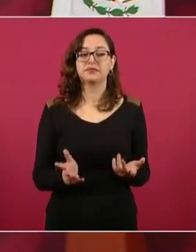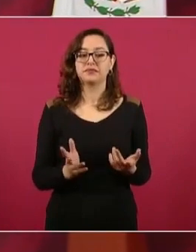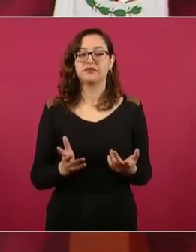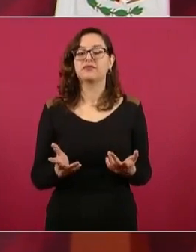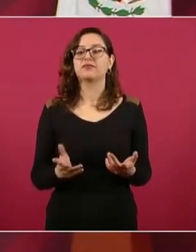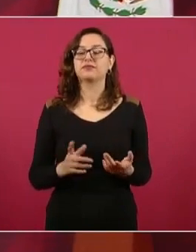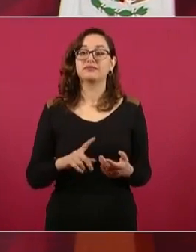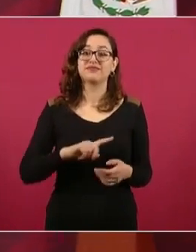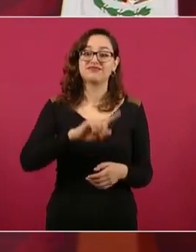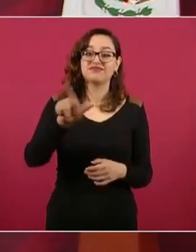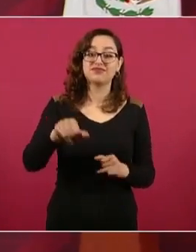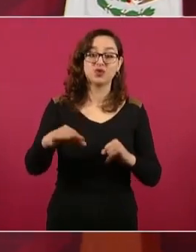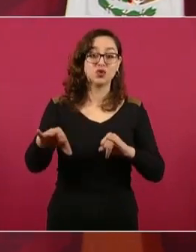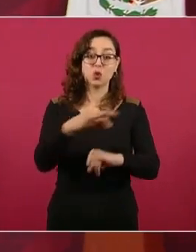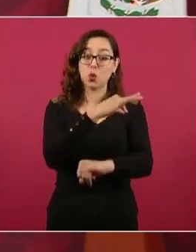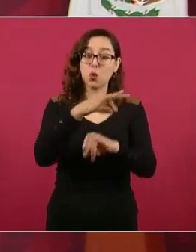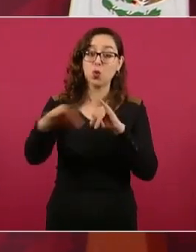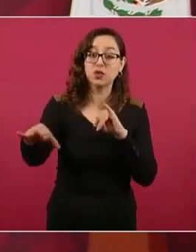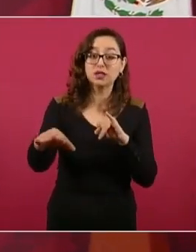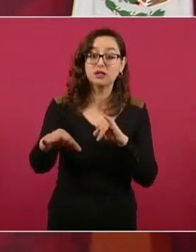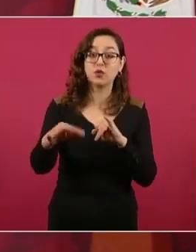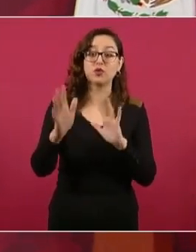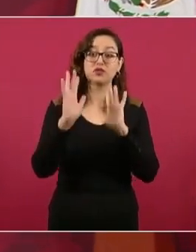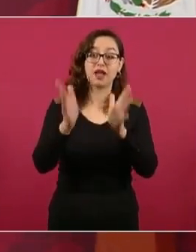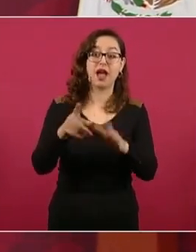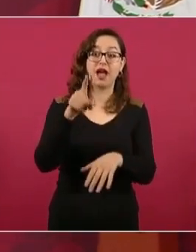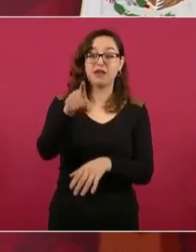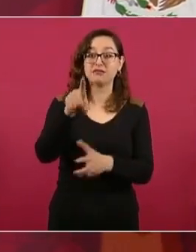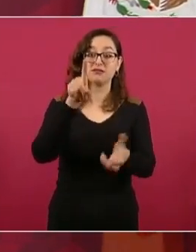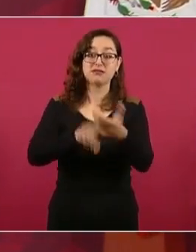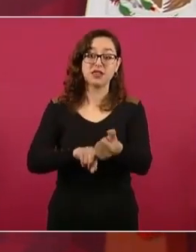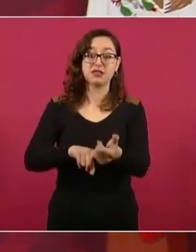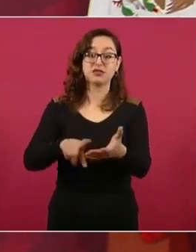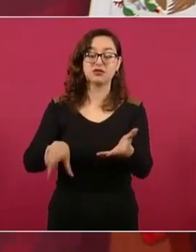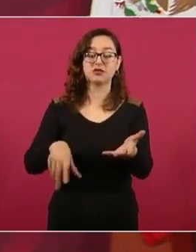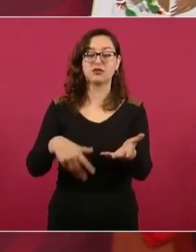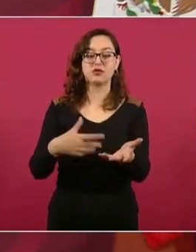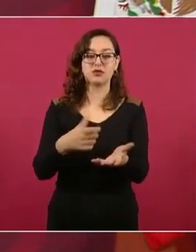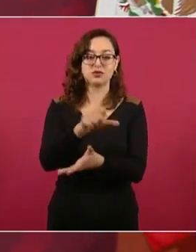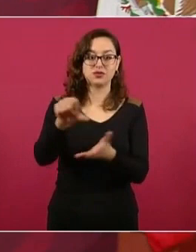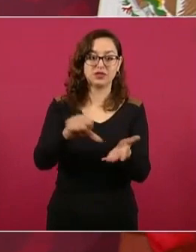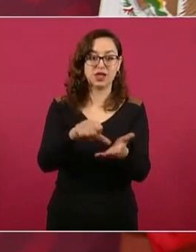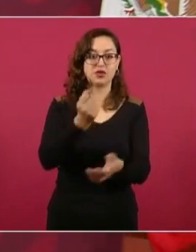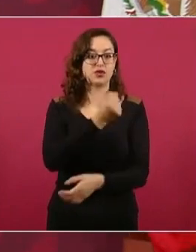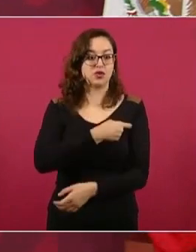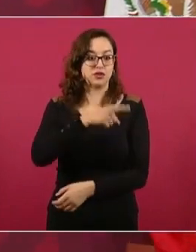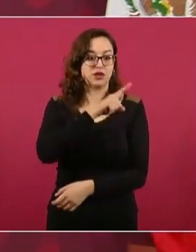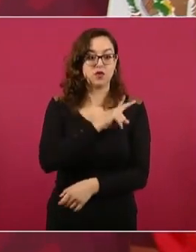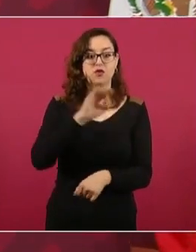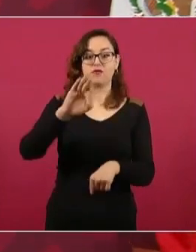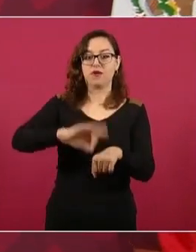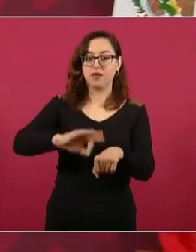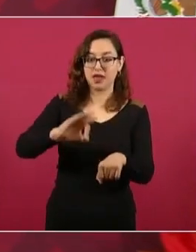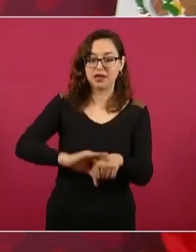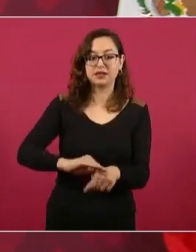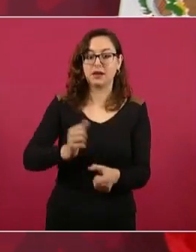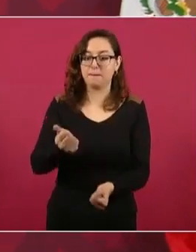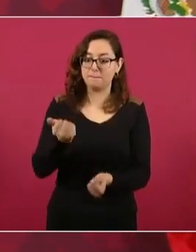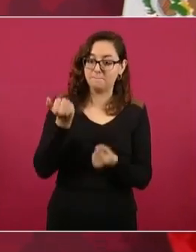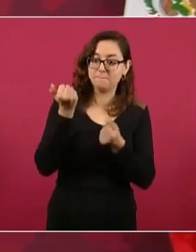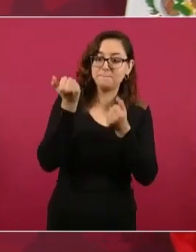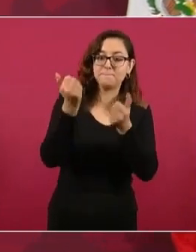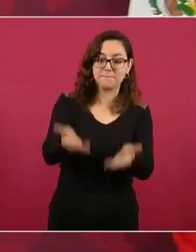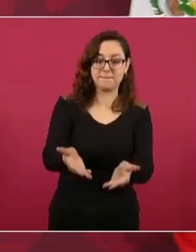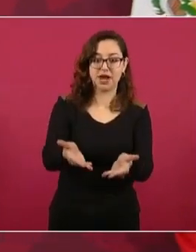o sea, del centro de distribuidor al centro de salud o al hospital. Y